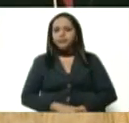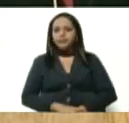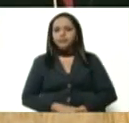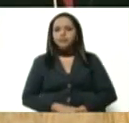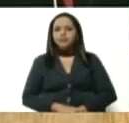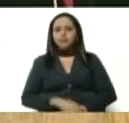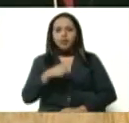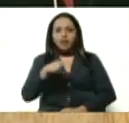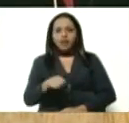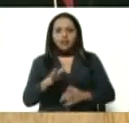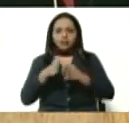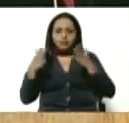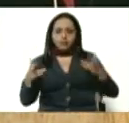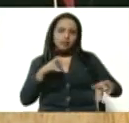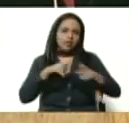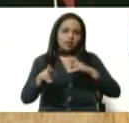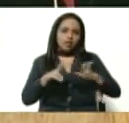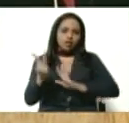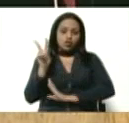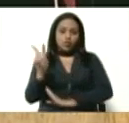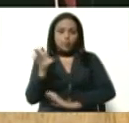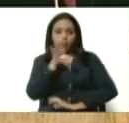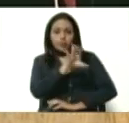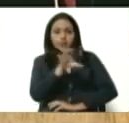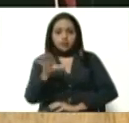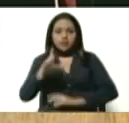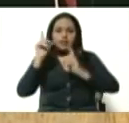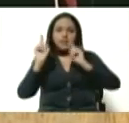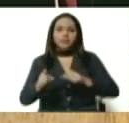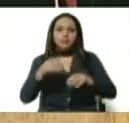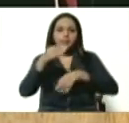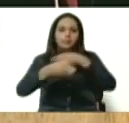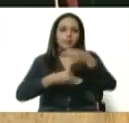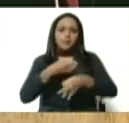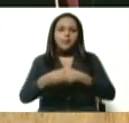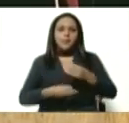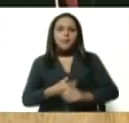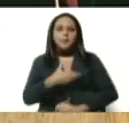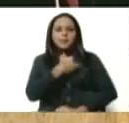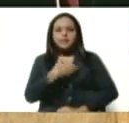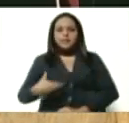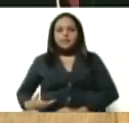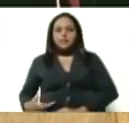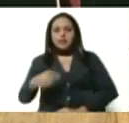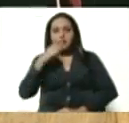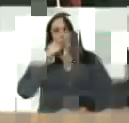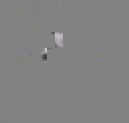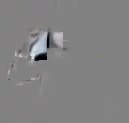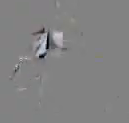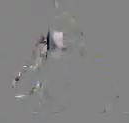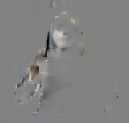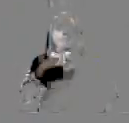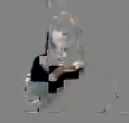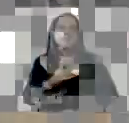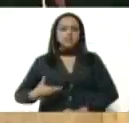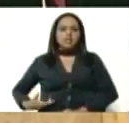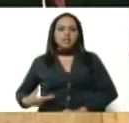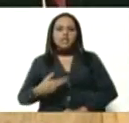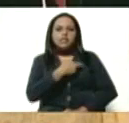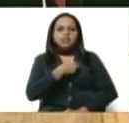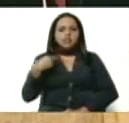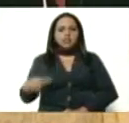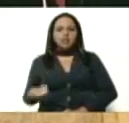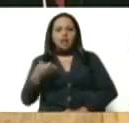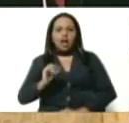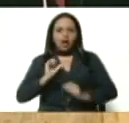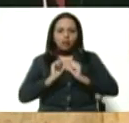amplia relación entre estas dos naciones, además destacando que el presidente Nicolás Maduro Moros y el presidente Xi Jinping han dado continuidad a